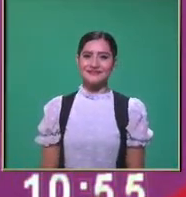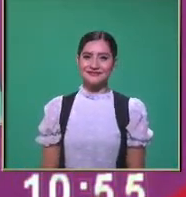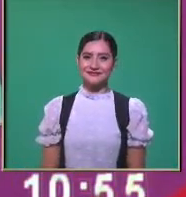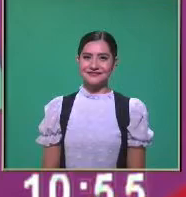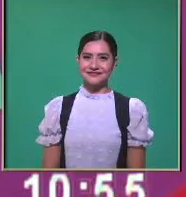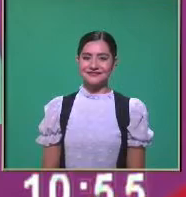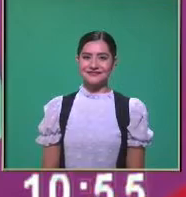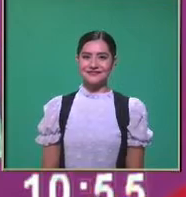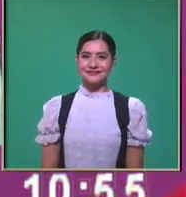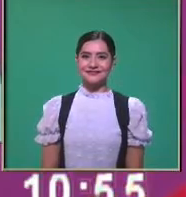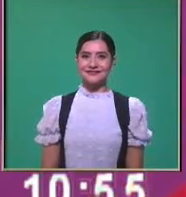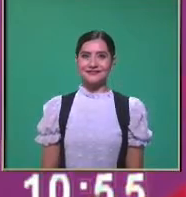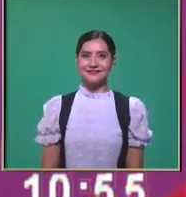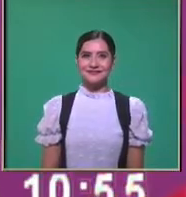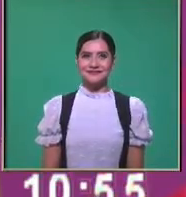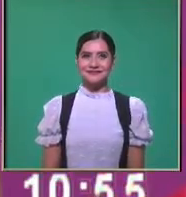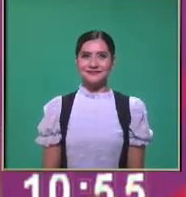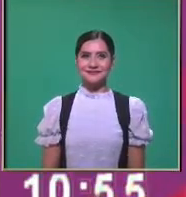un vampiro!